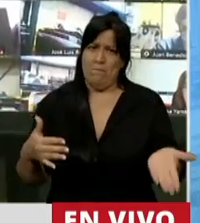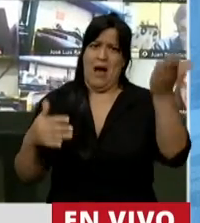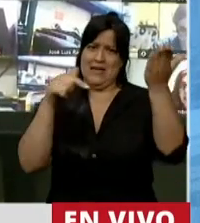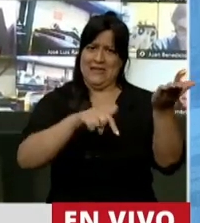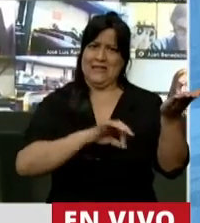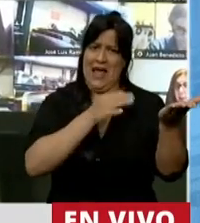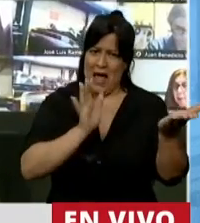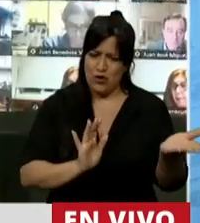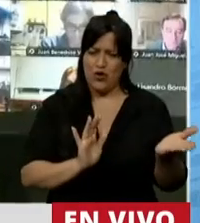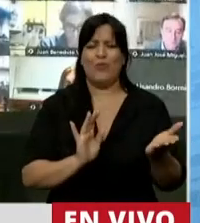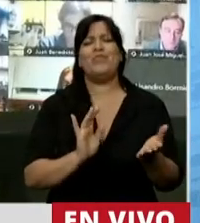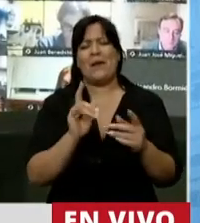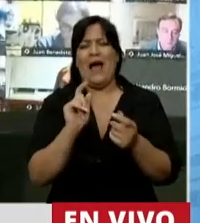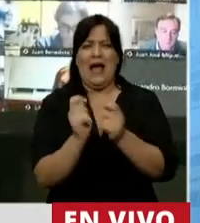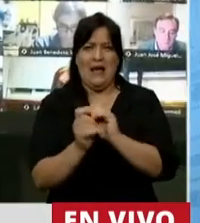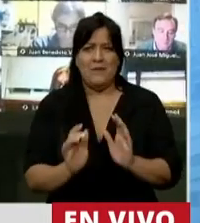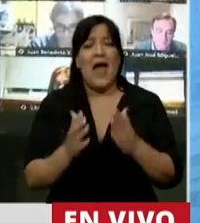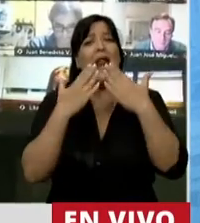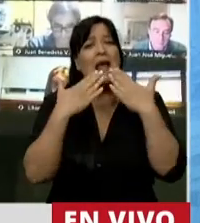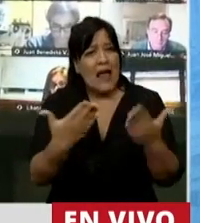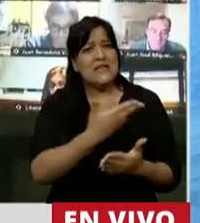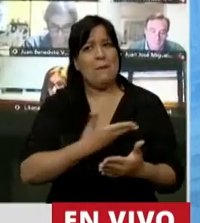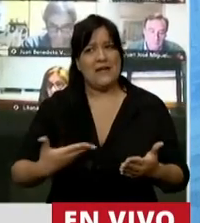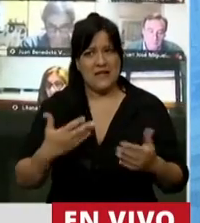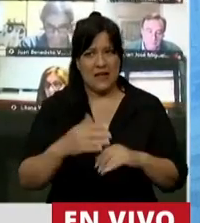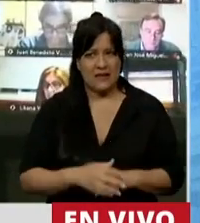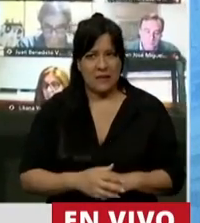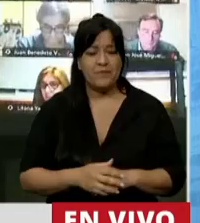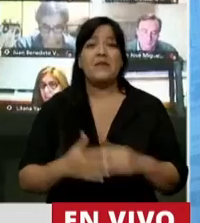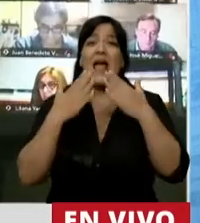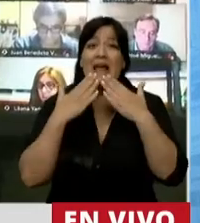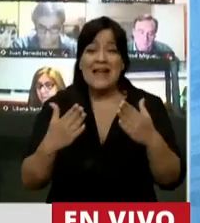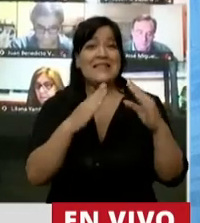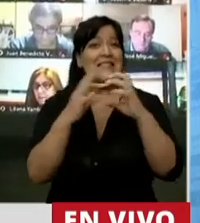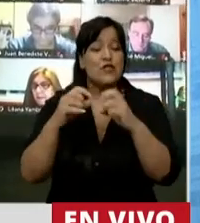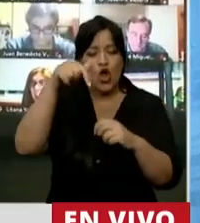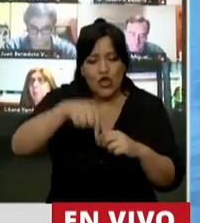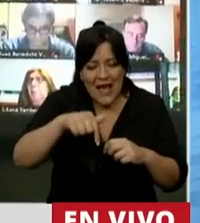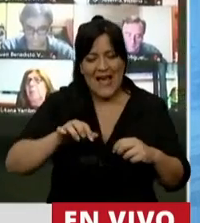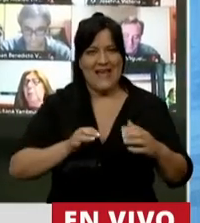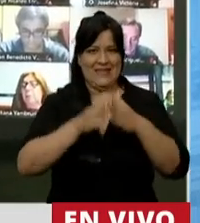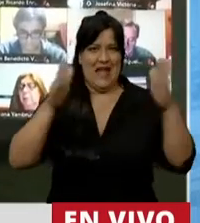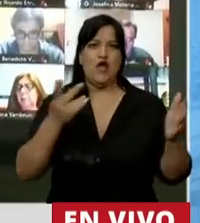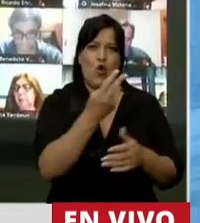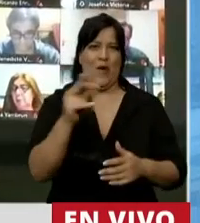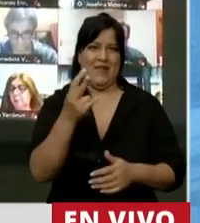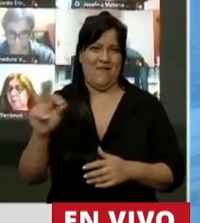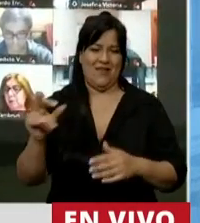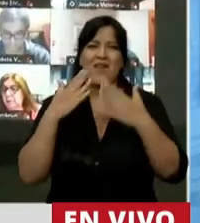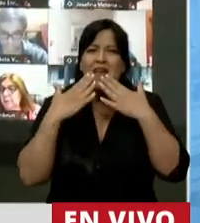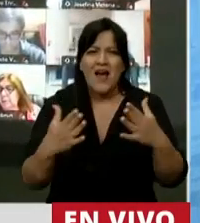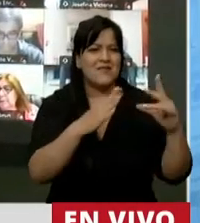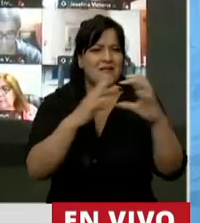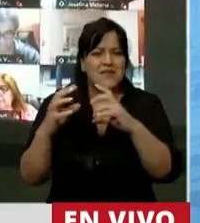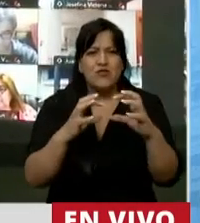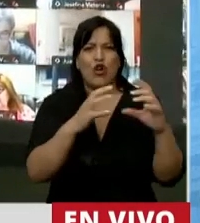voy a cambiar un poco ese mensaje y voy a decir gracias, señor presidente, gracias por las sesiones de este año, gracias por las sesiones para